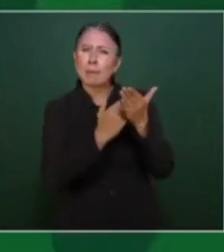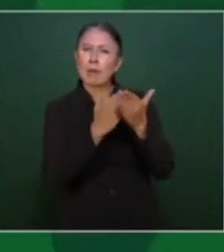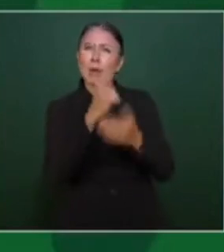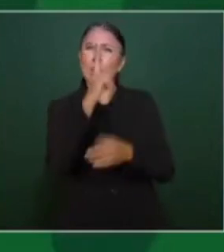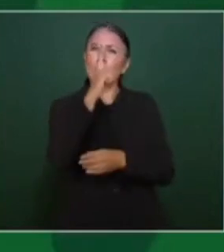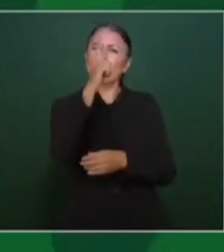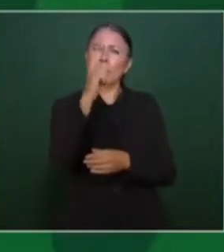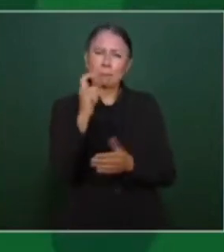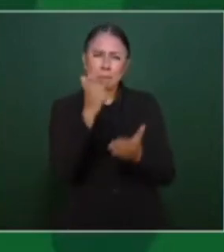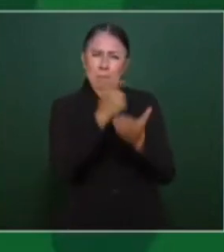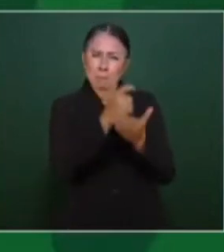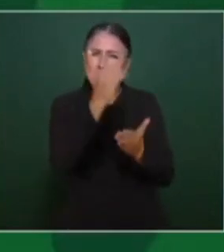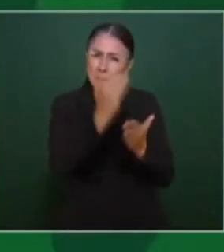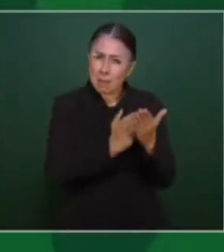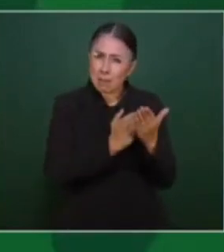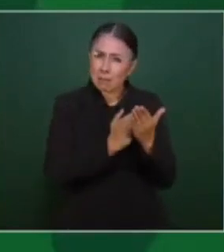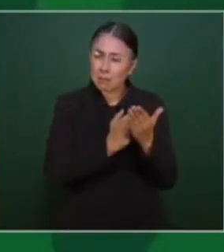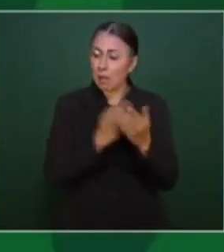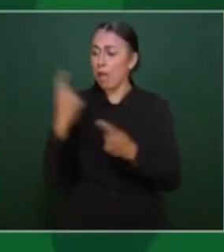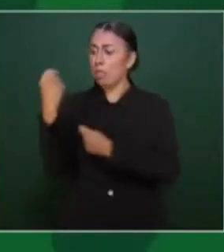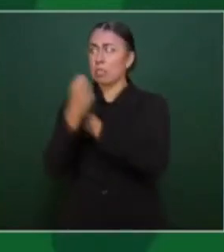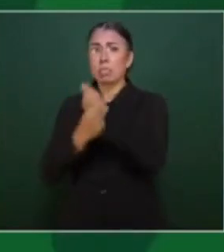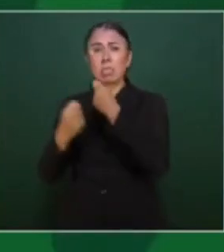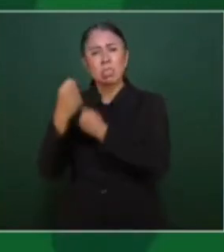que una tienda de abarrotes,